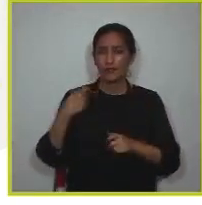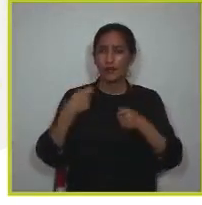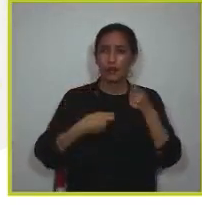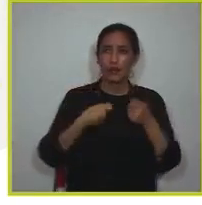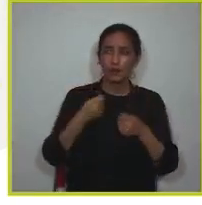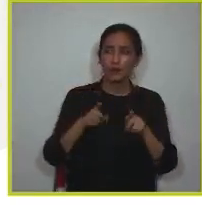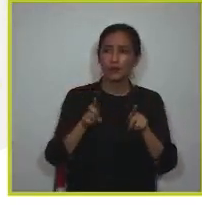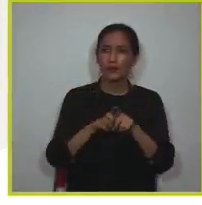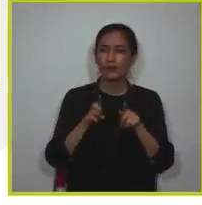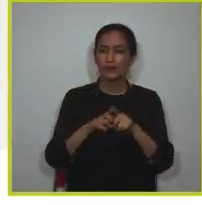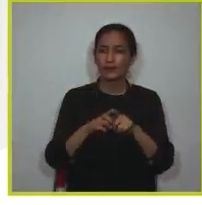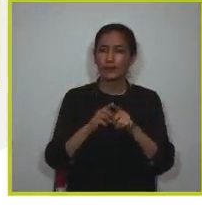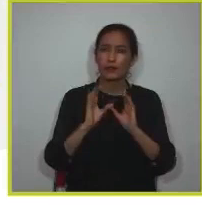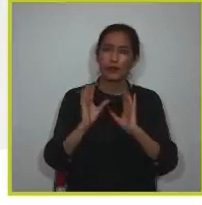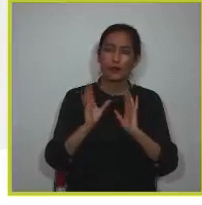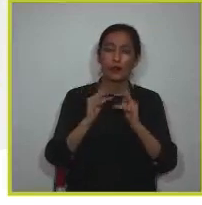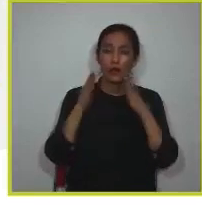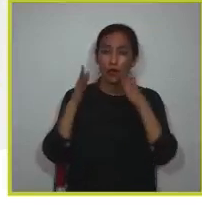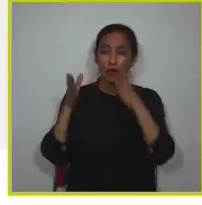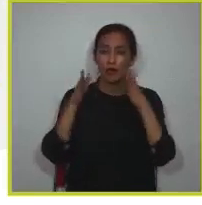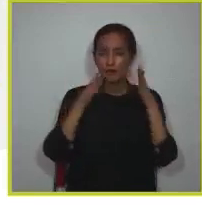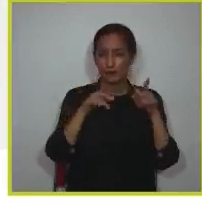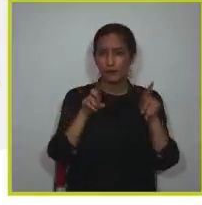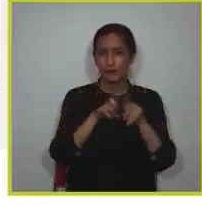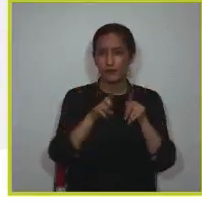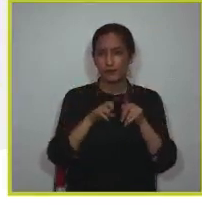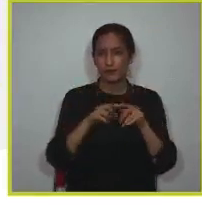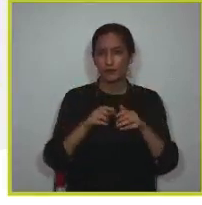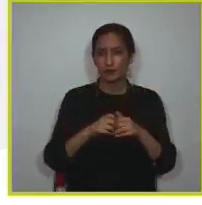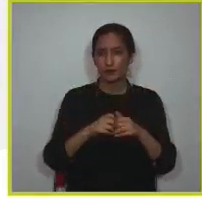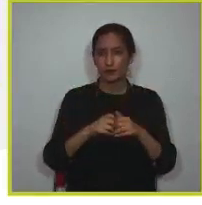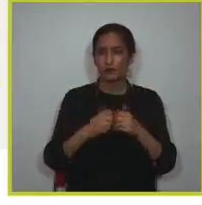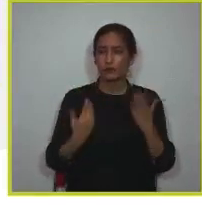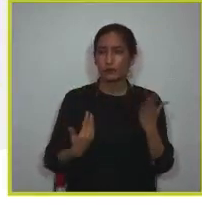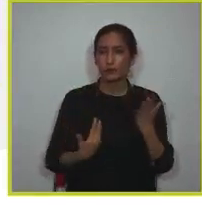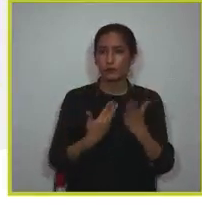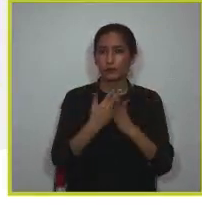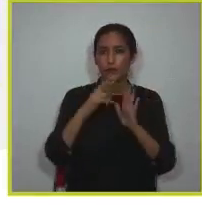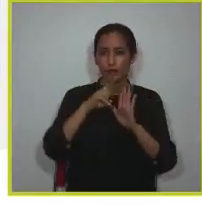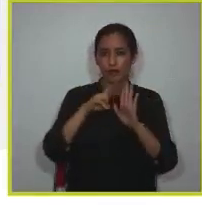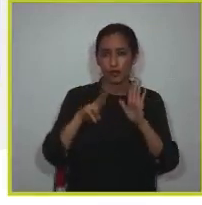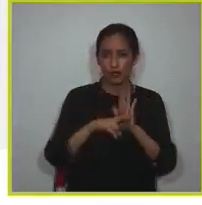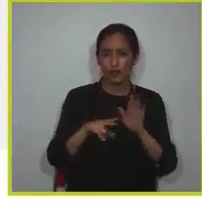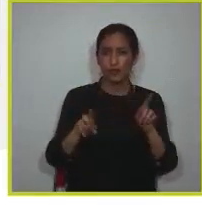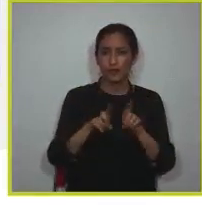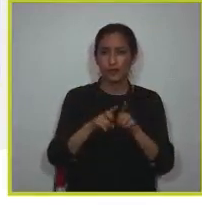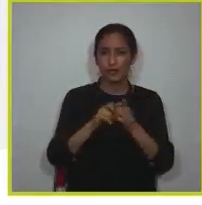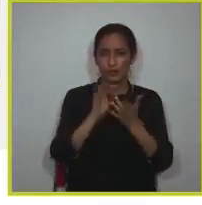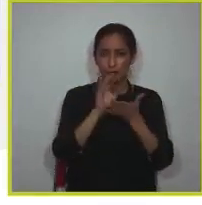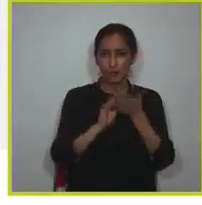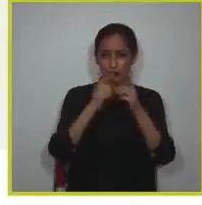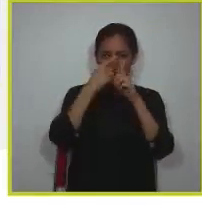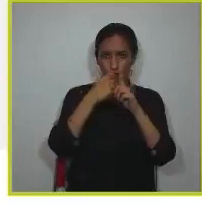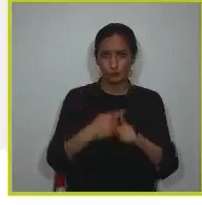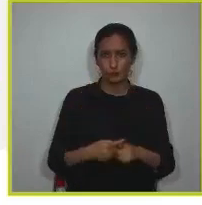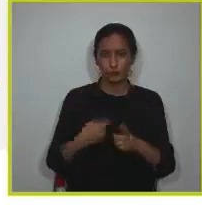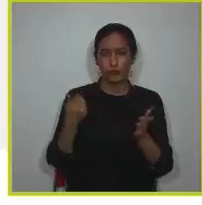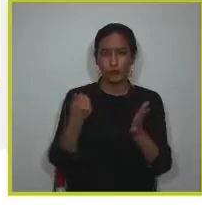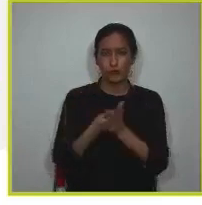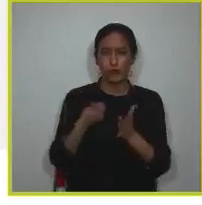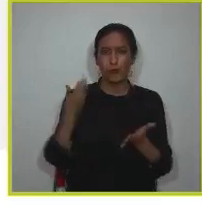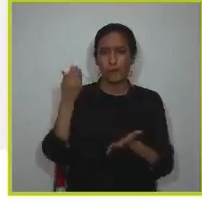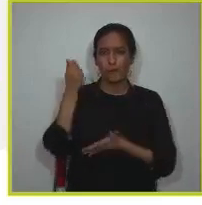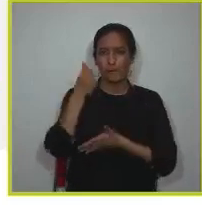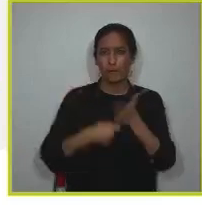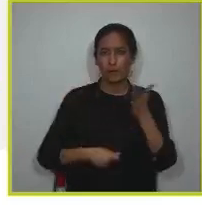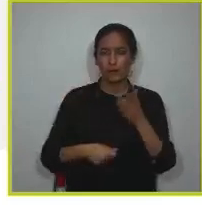comentarios que fueron cada uno de ellos atendidos tanto a nivel del modelo de reglamento como de la calculadora de multas y se